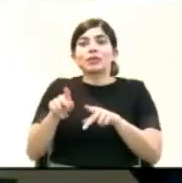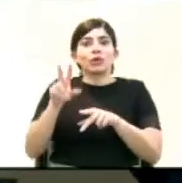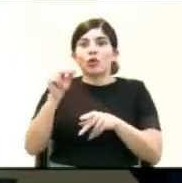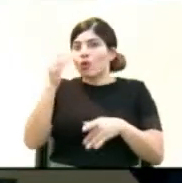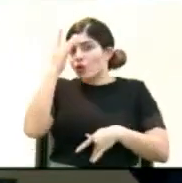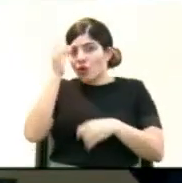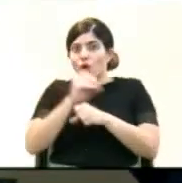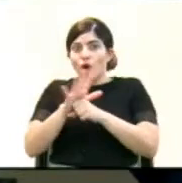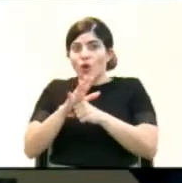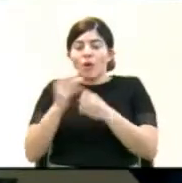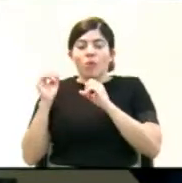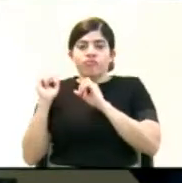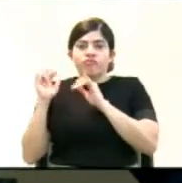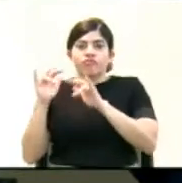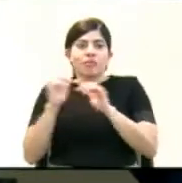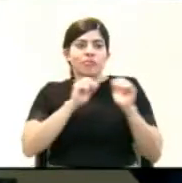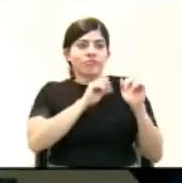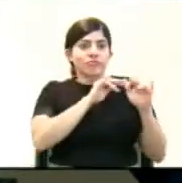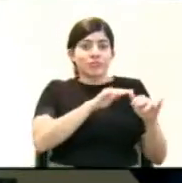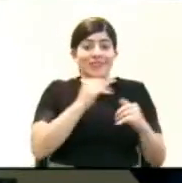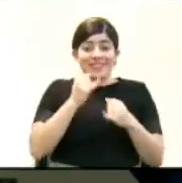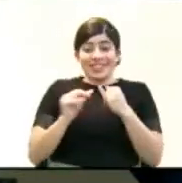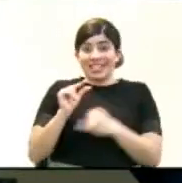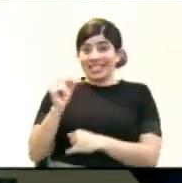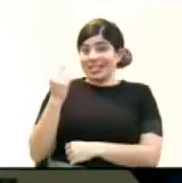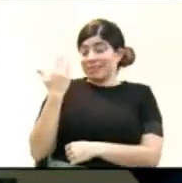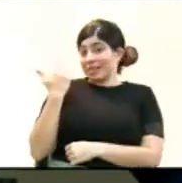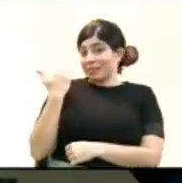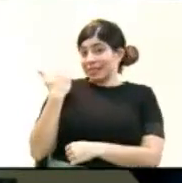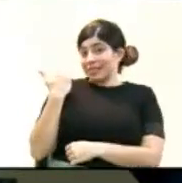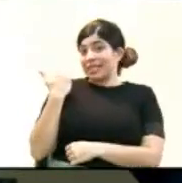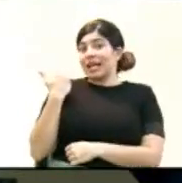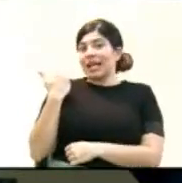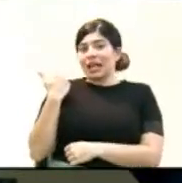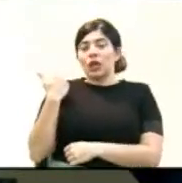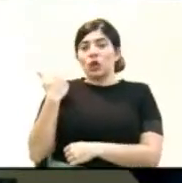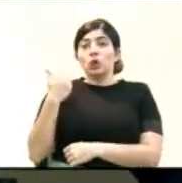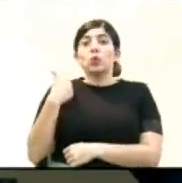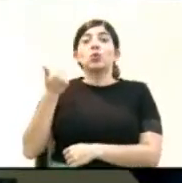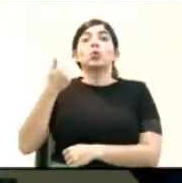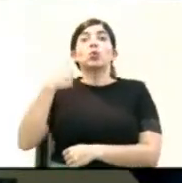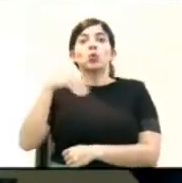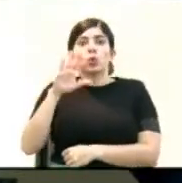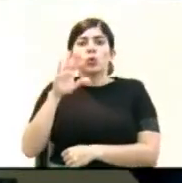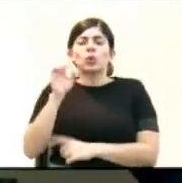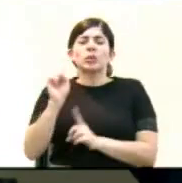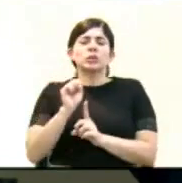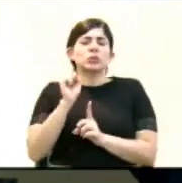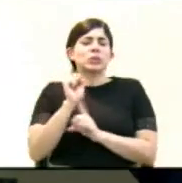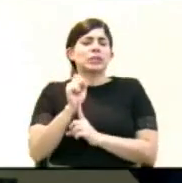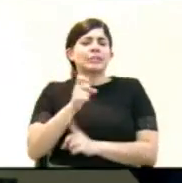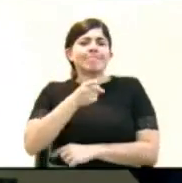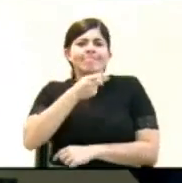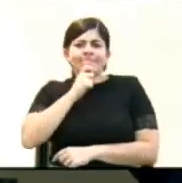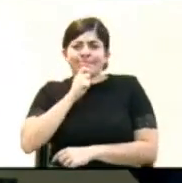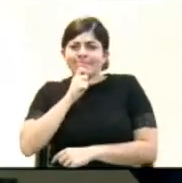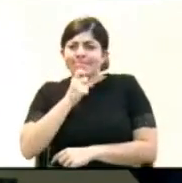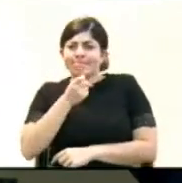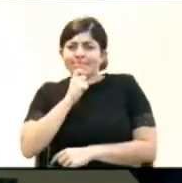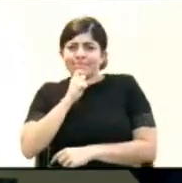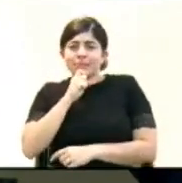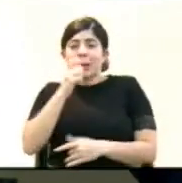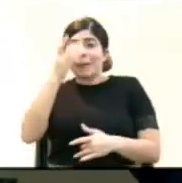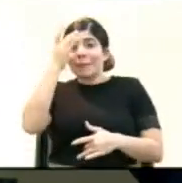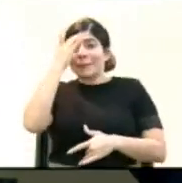también. Este fin de semana que acaba de pasar, ya tuvimos dificultades de